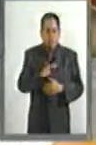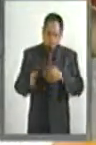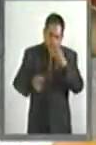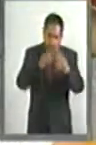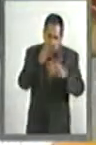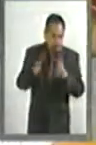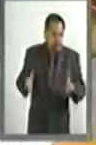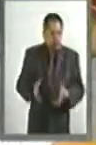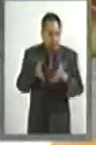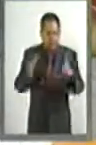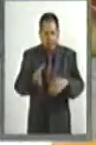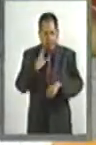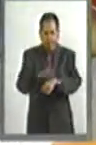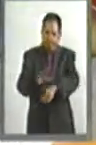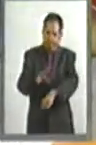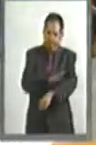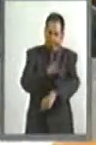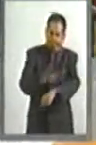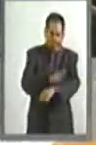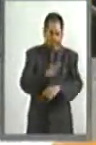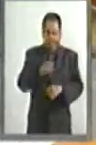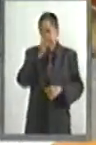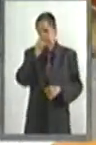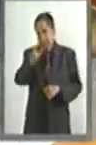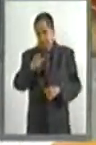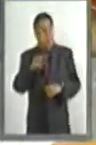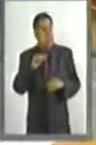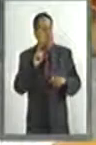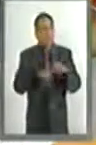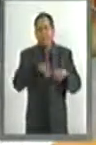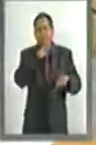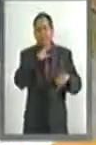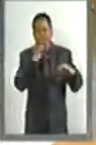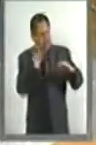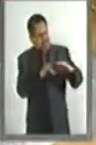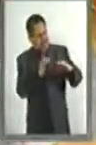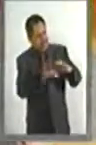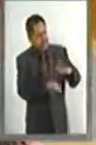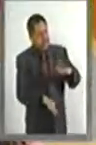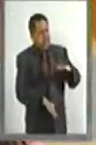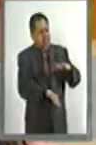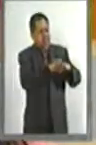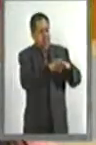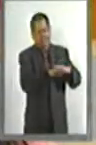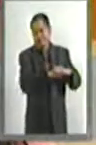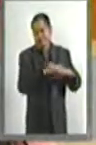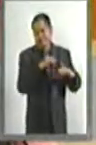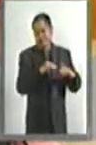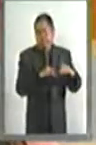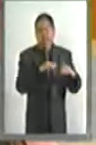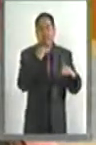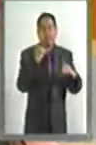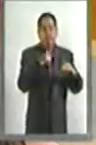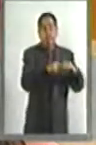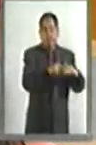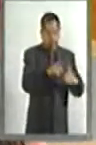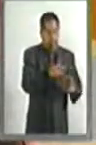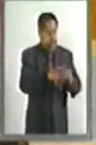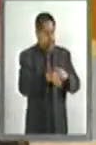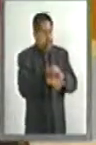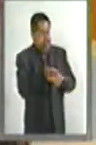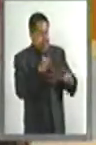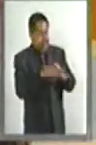la generación de energía eléctrica en los rellenos sanitarios de todo el país a partir del aprovechamiento